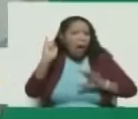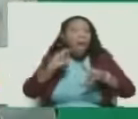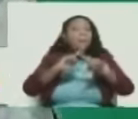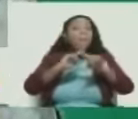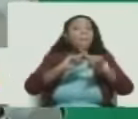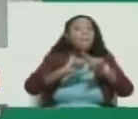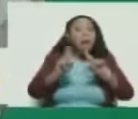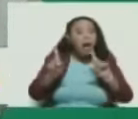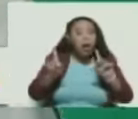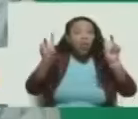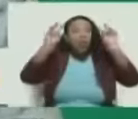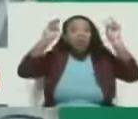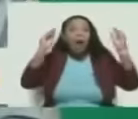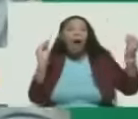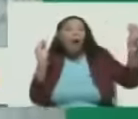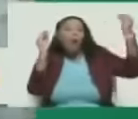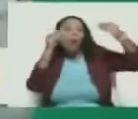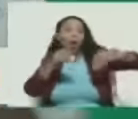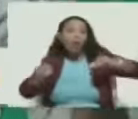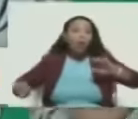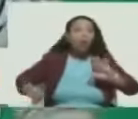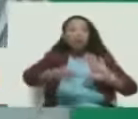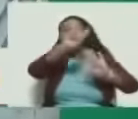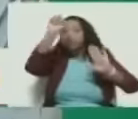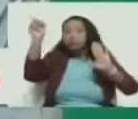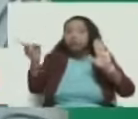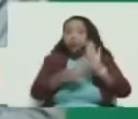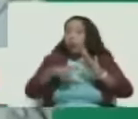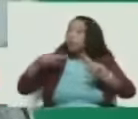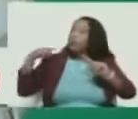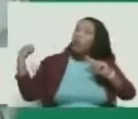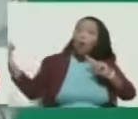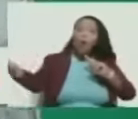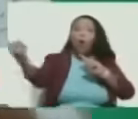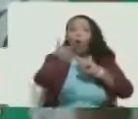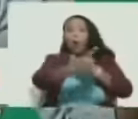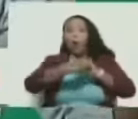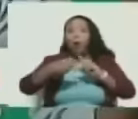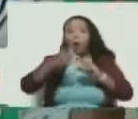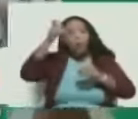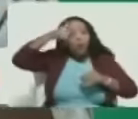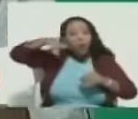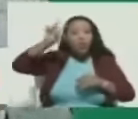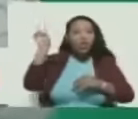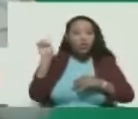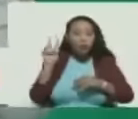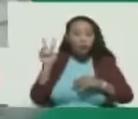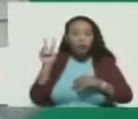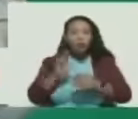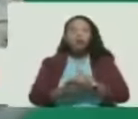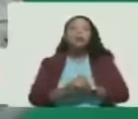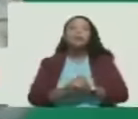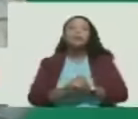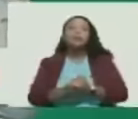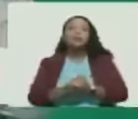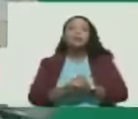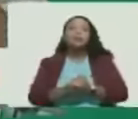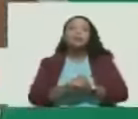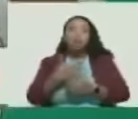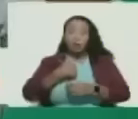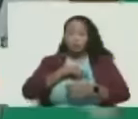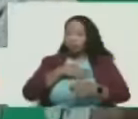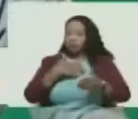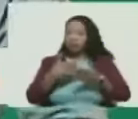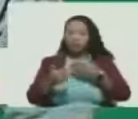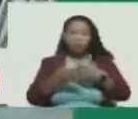un consenso absoluto, total, en toda la población venezolana, independientemente de nuestro